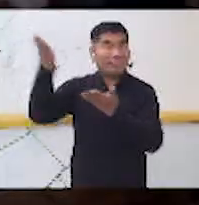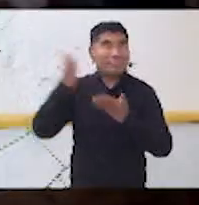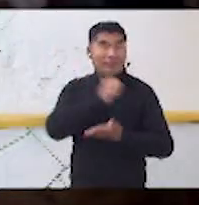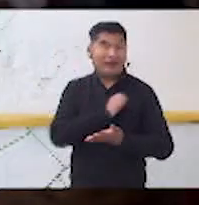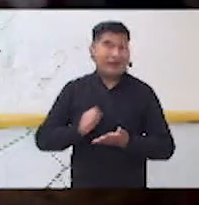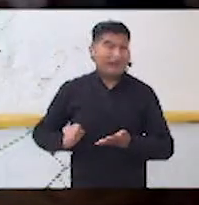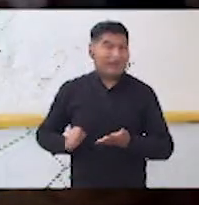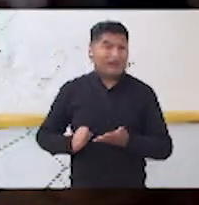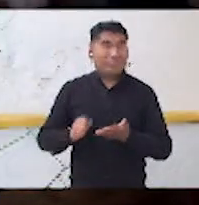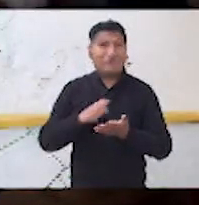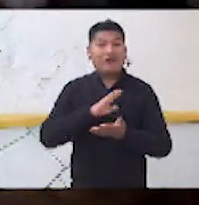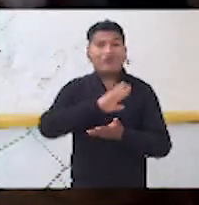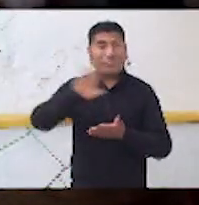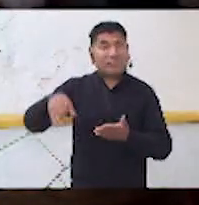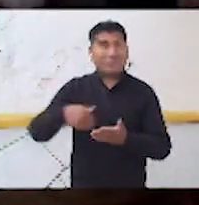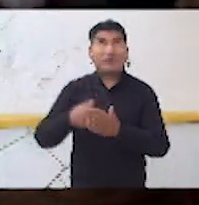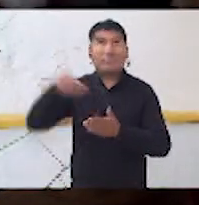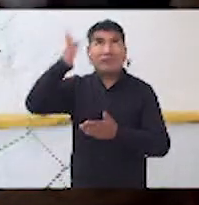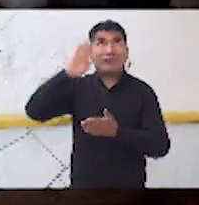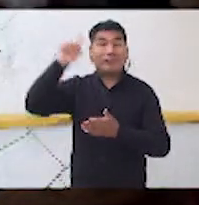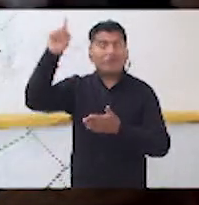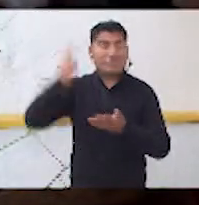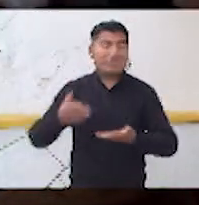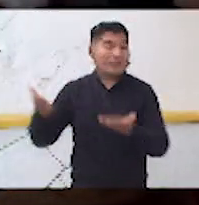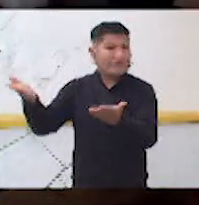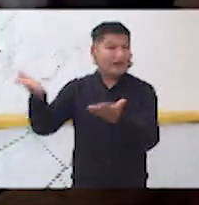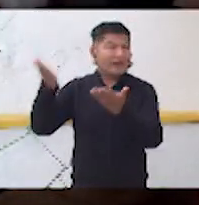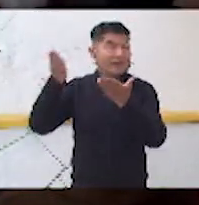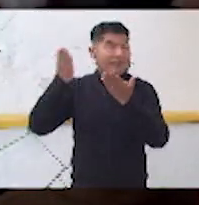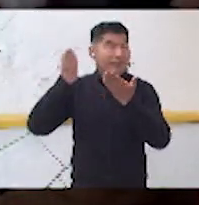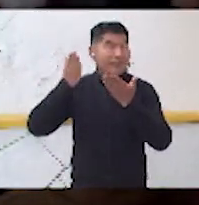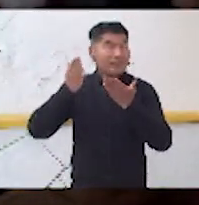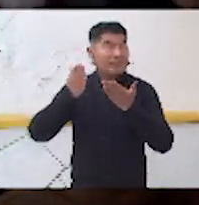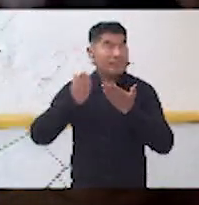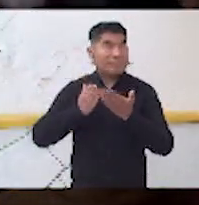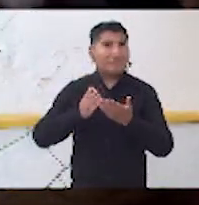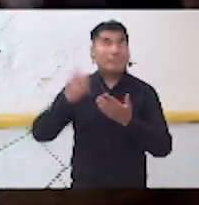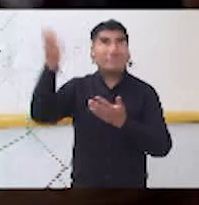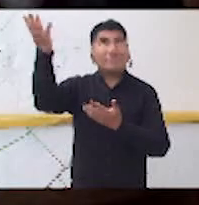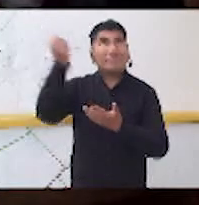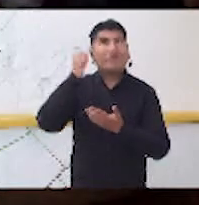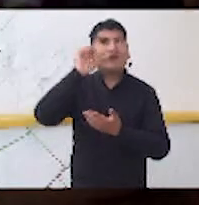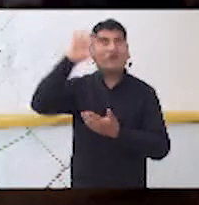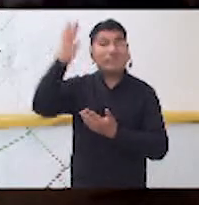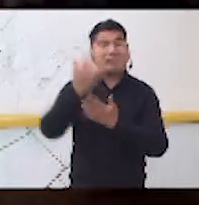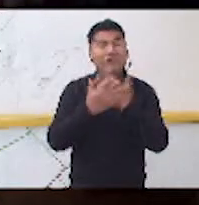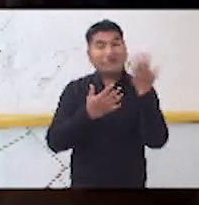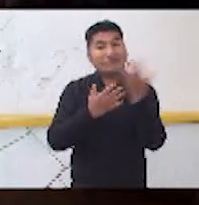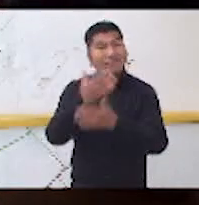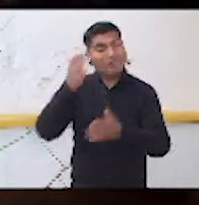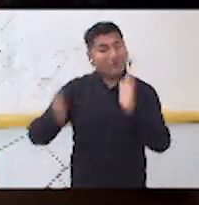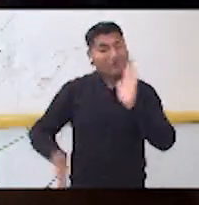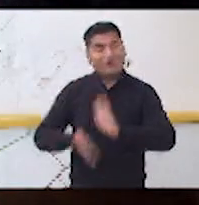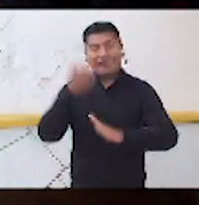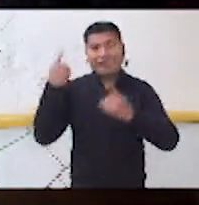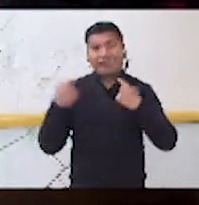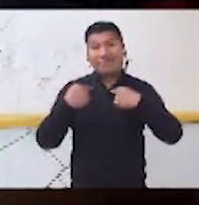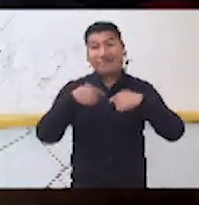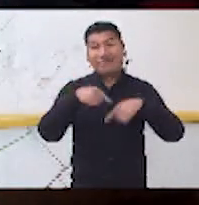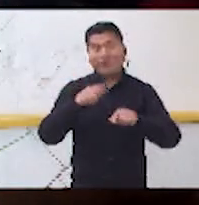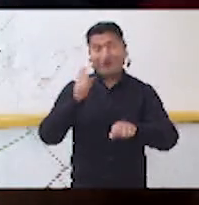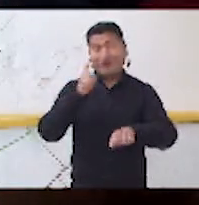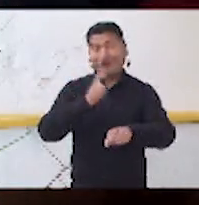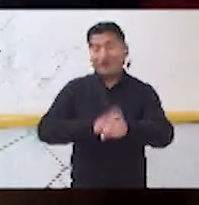si acompañamos todo el mundo con las palmas. Dame tu mano y vámonos. Llegó la hora